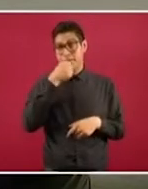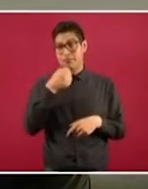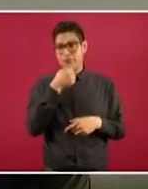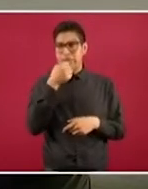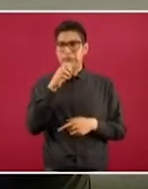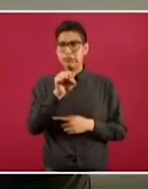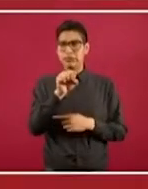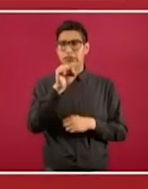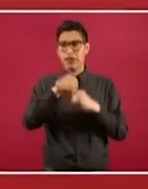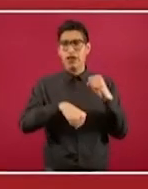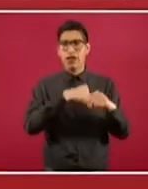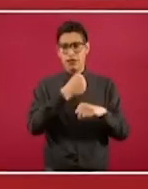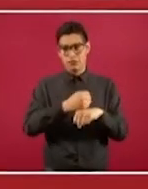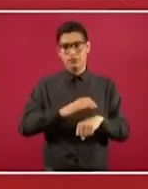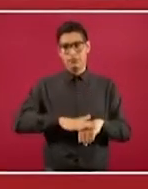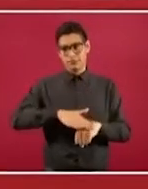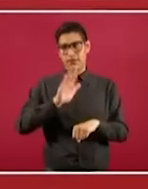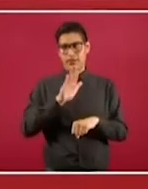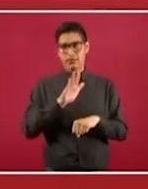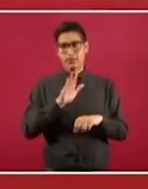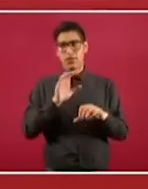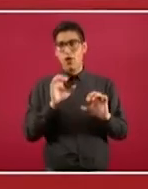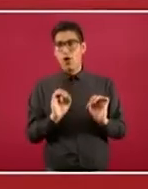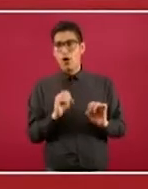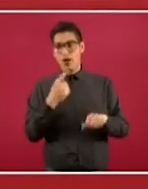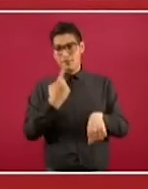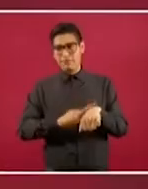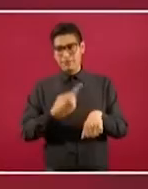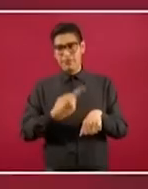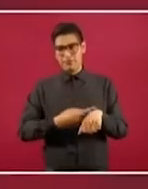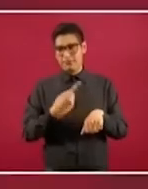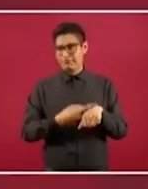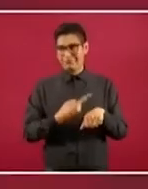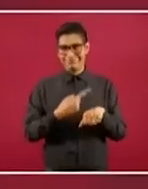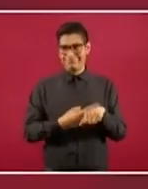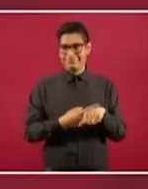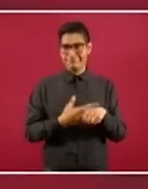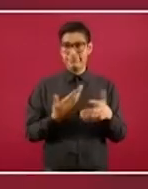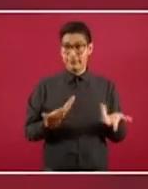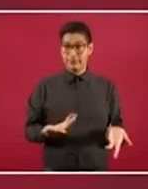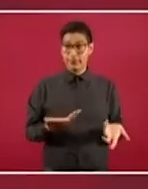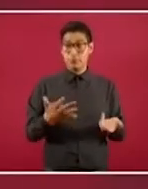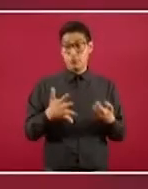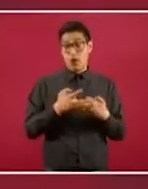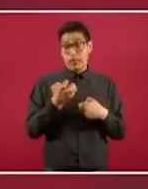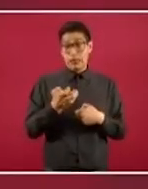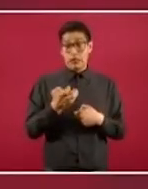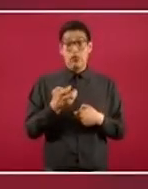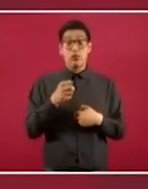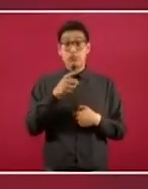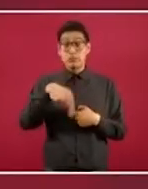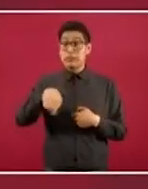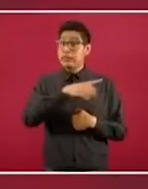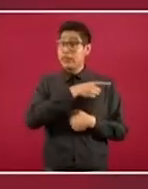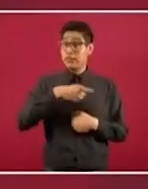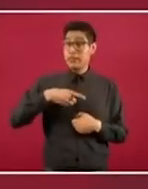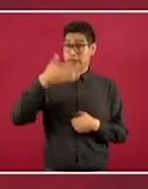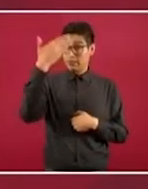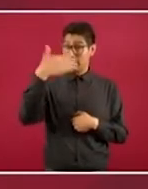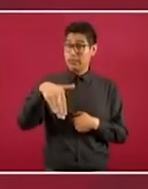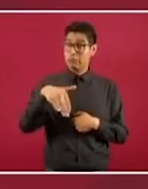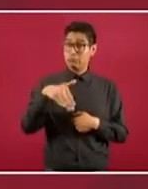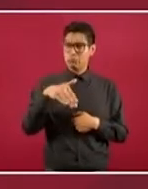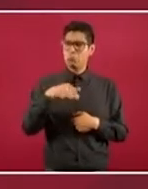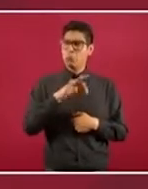Entonces, es muy importante que la gente sepa que contribuye enormemente para tratar